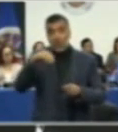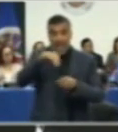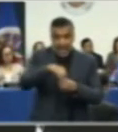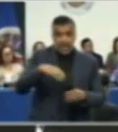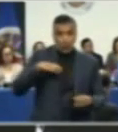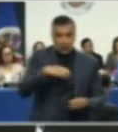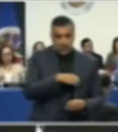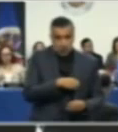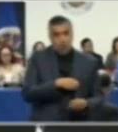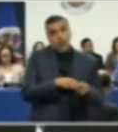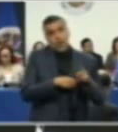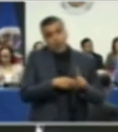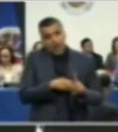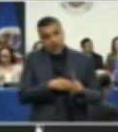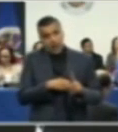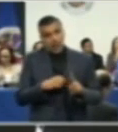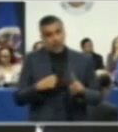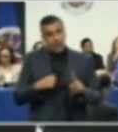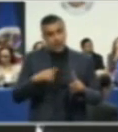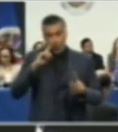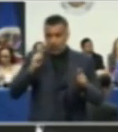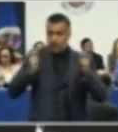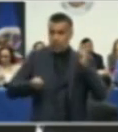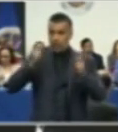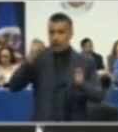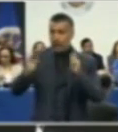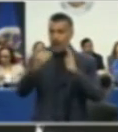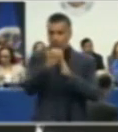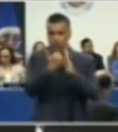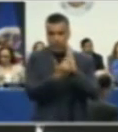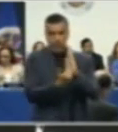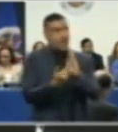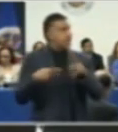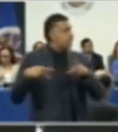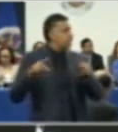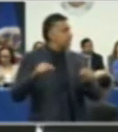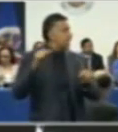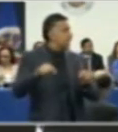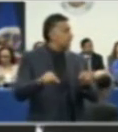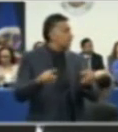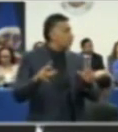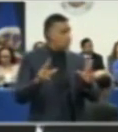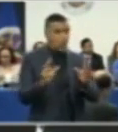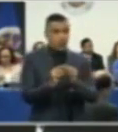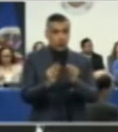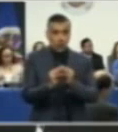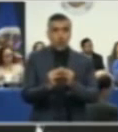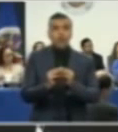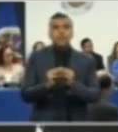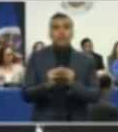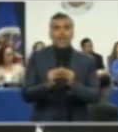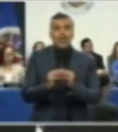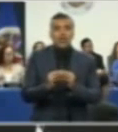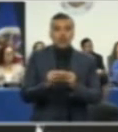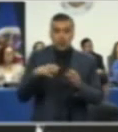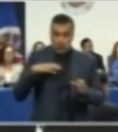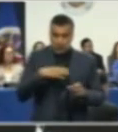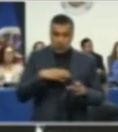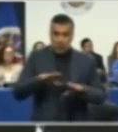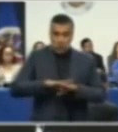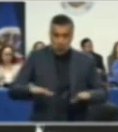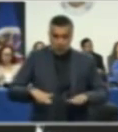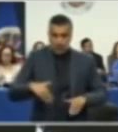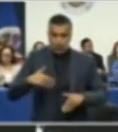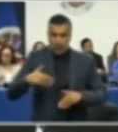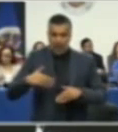Congreso para modificar la normativa que permita a esta comisión, que lamentablemente no se llegó a constituir,